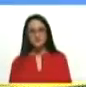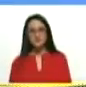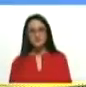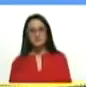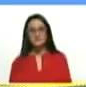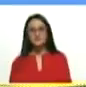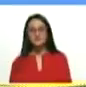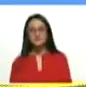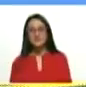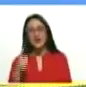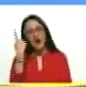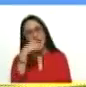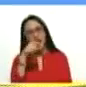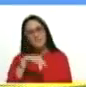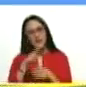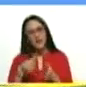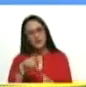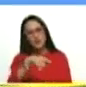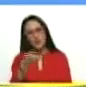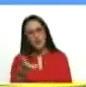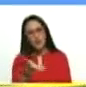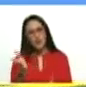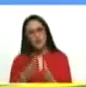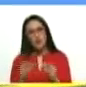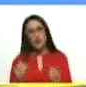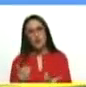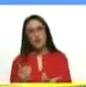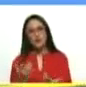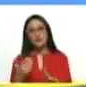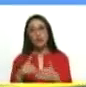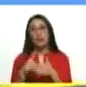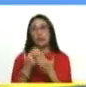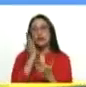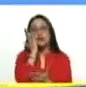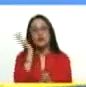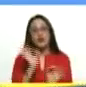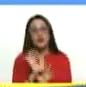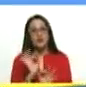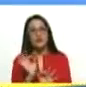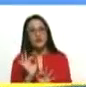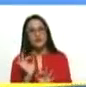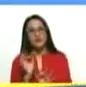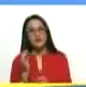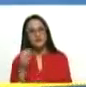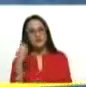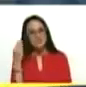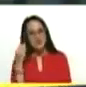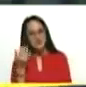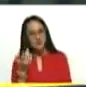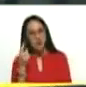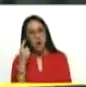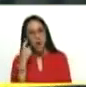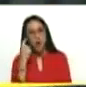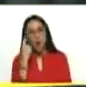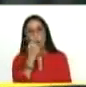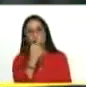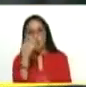tienen cara de ministro todos ustedes, cara de trasnochado, como que no durmieran, ¿verdad? Tienen los ojos